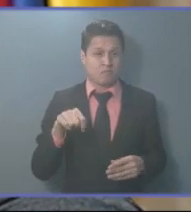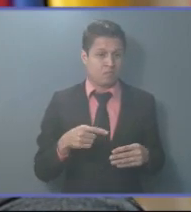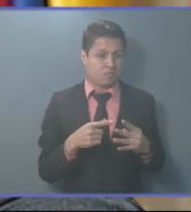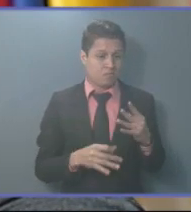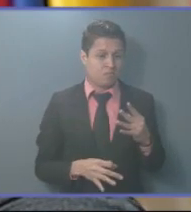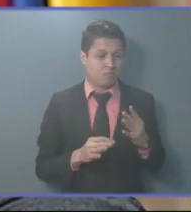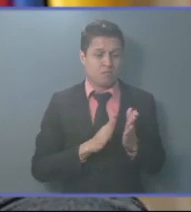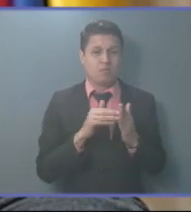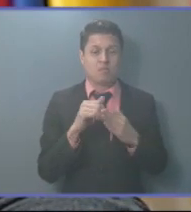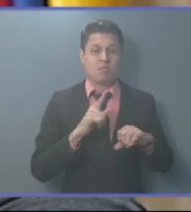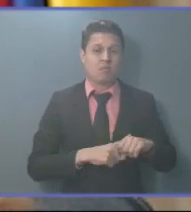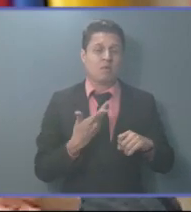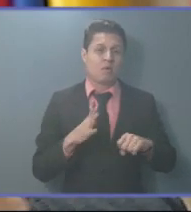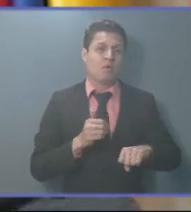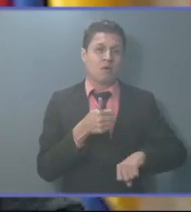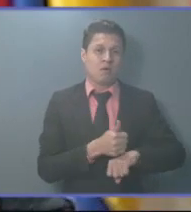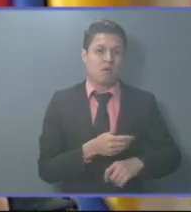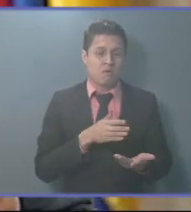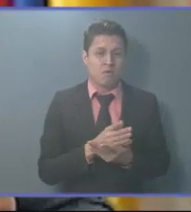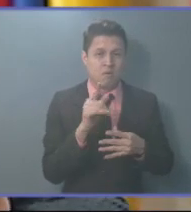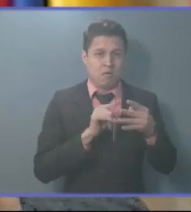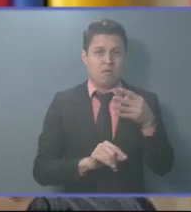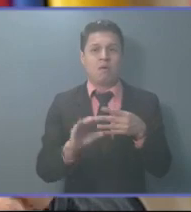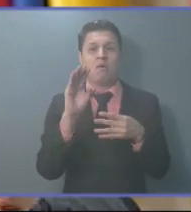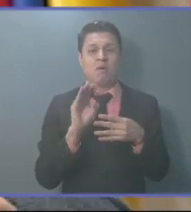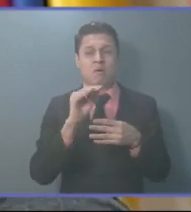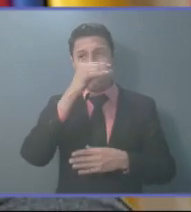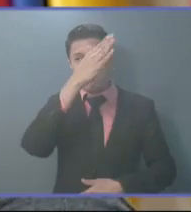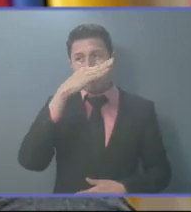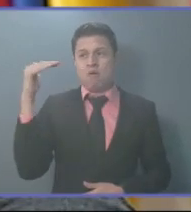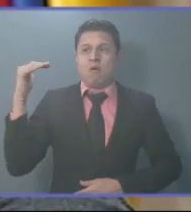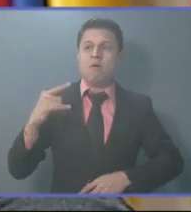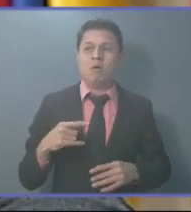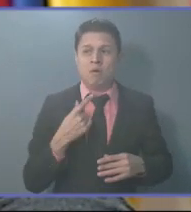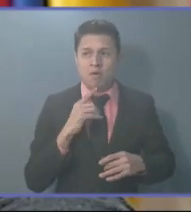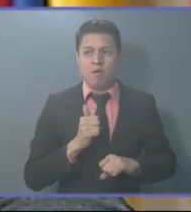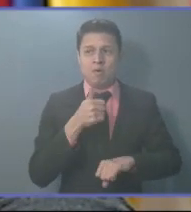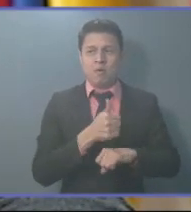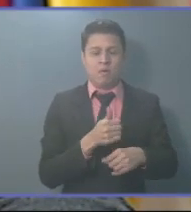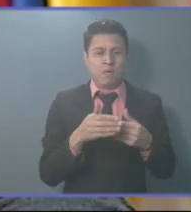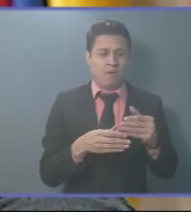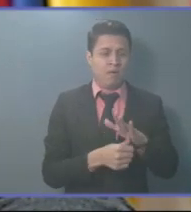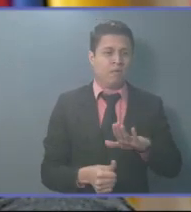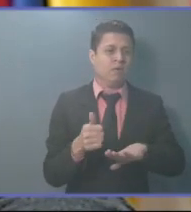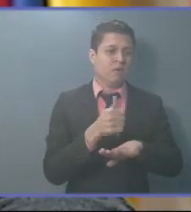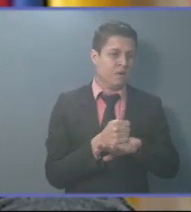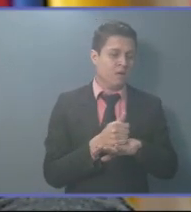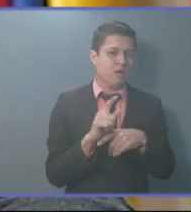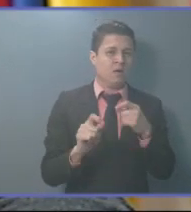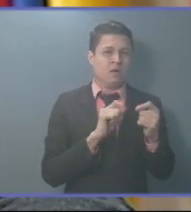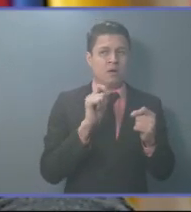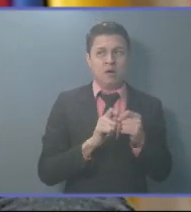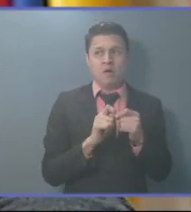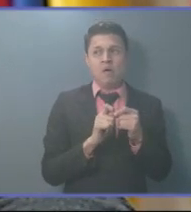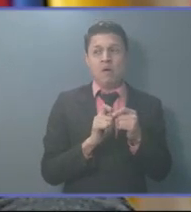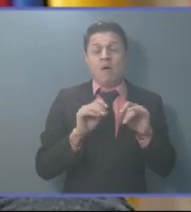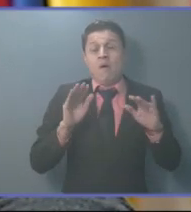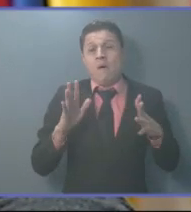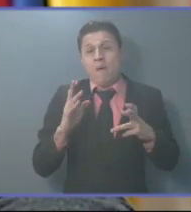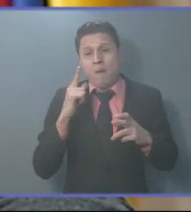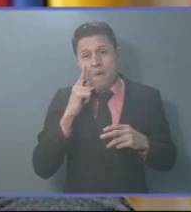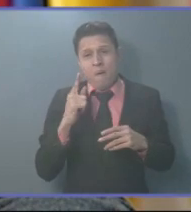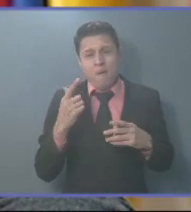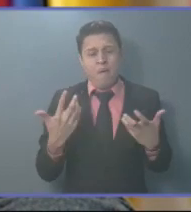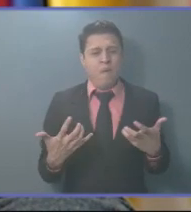difusión los plazos previstos por la constitución de la república para la detención administrativa el término de inquilino y